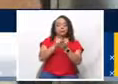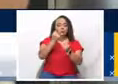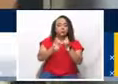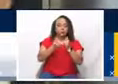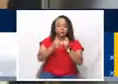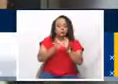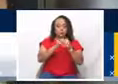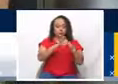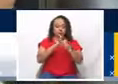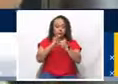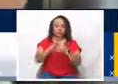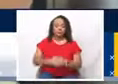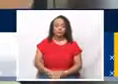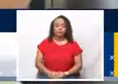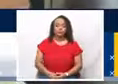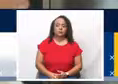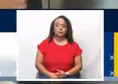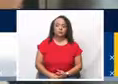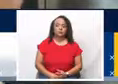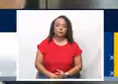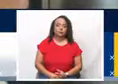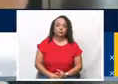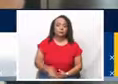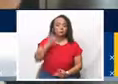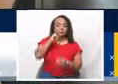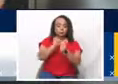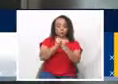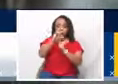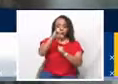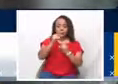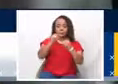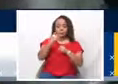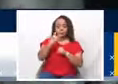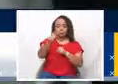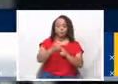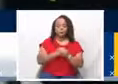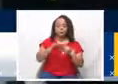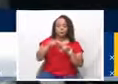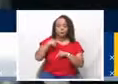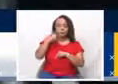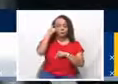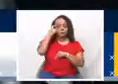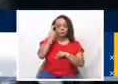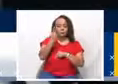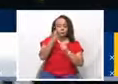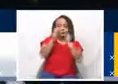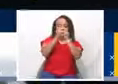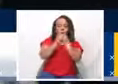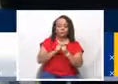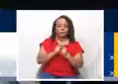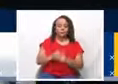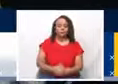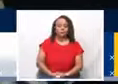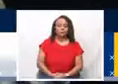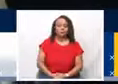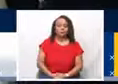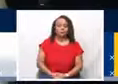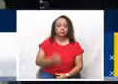terminando de coordinar para que los paratletas ahora sí puedan salir. Pero sí, yo pensaría que faltan detalles para que